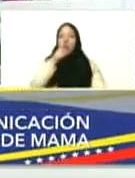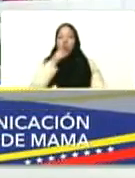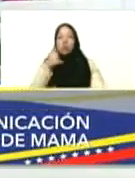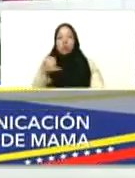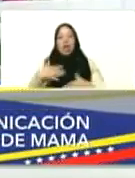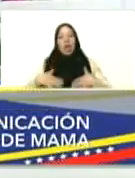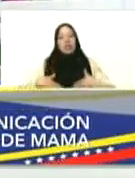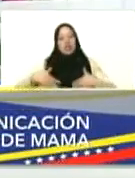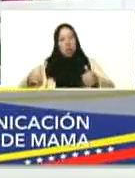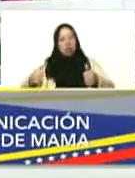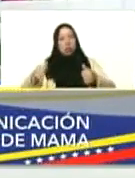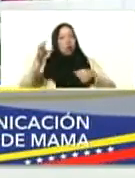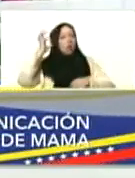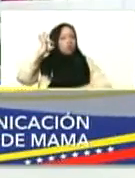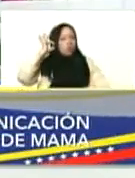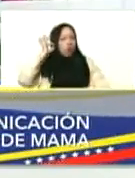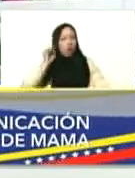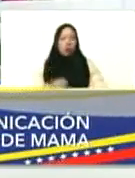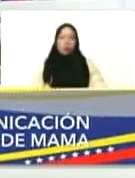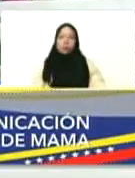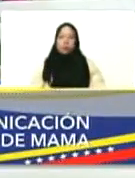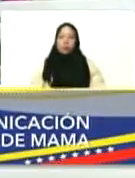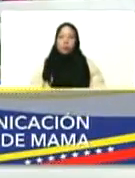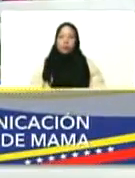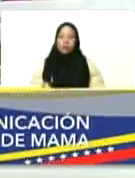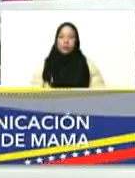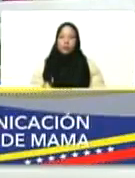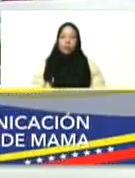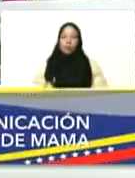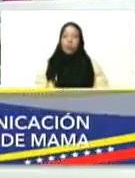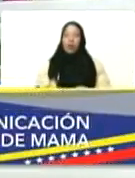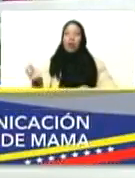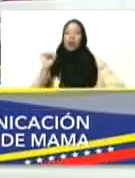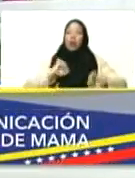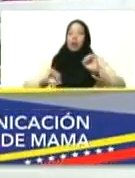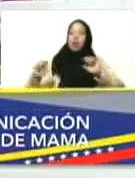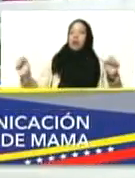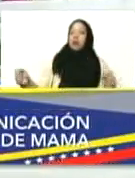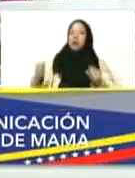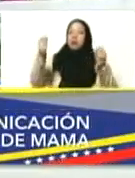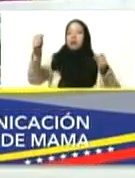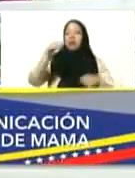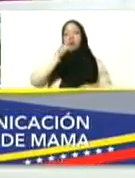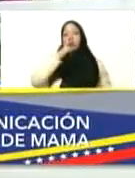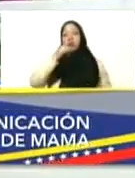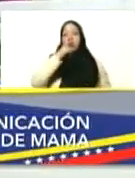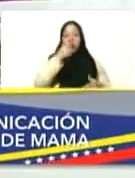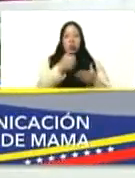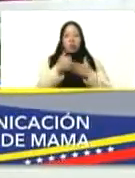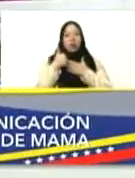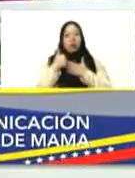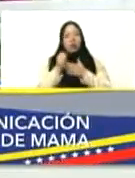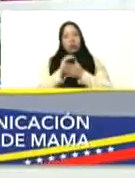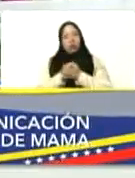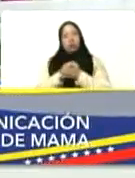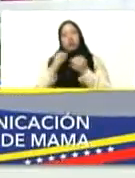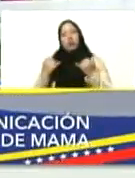la salud de la mujer? Campañas preventivas, campañas orientadoras.